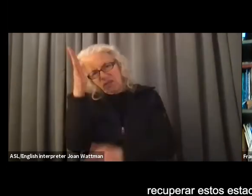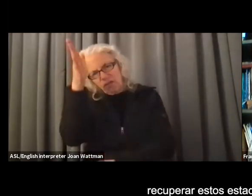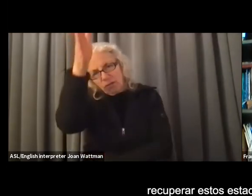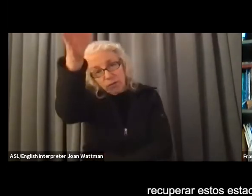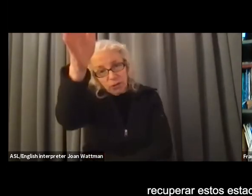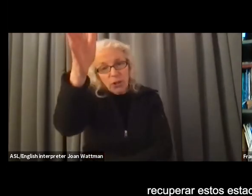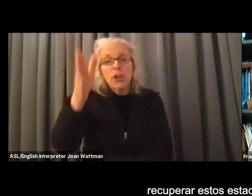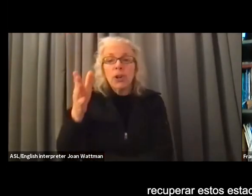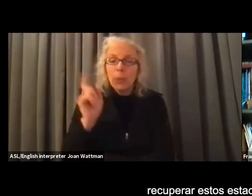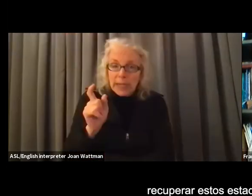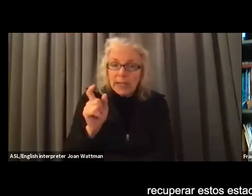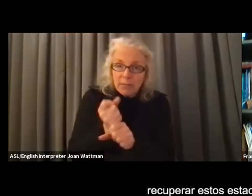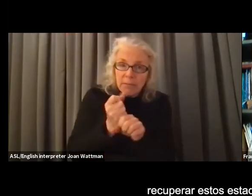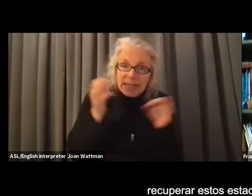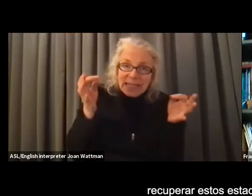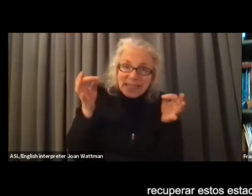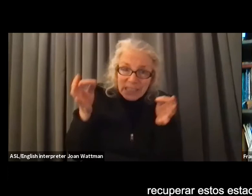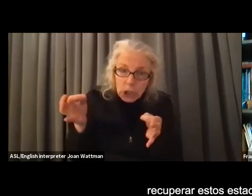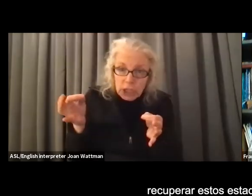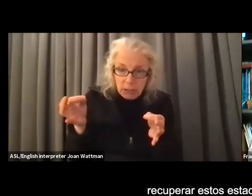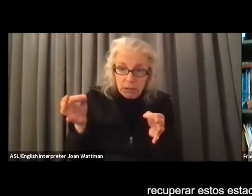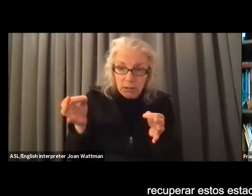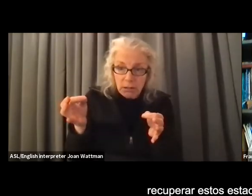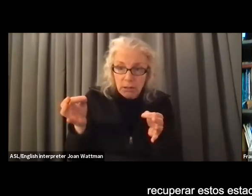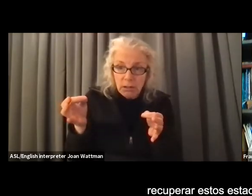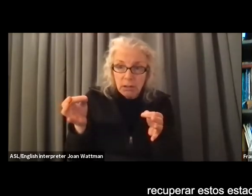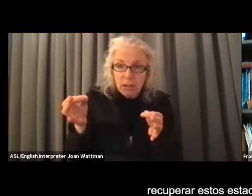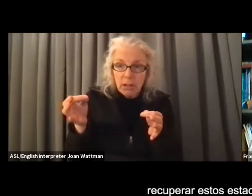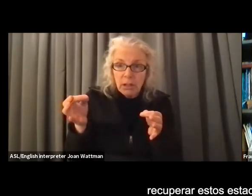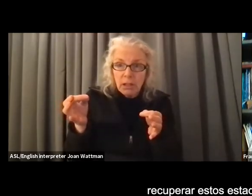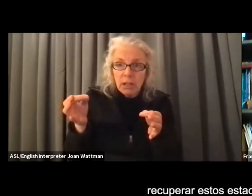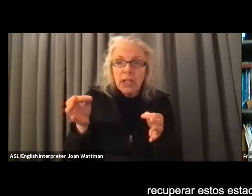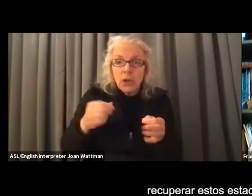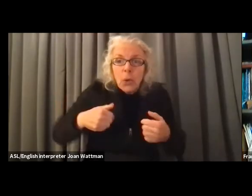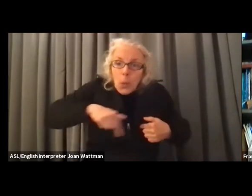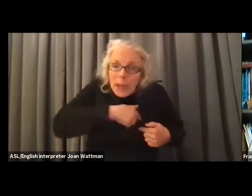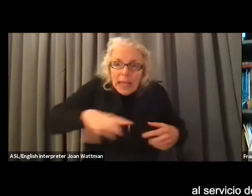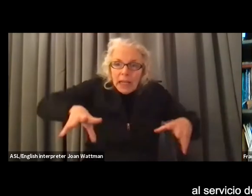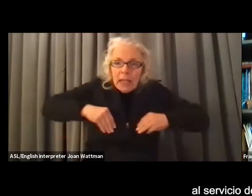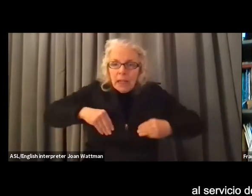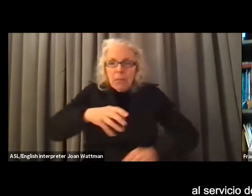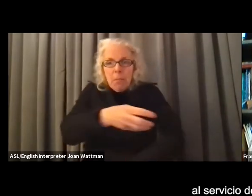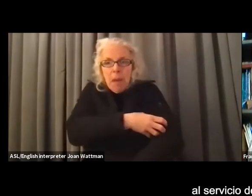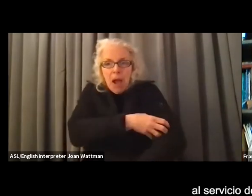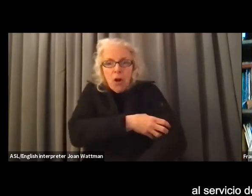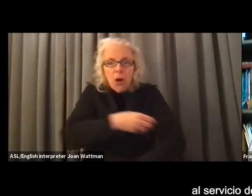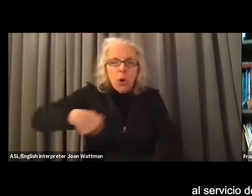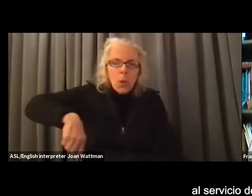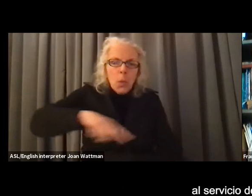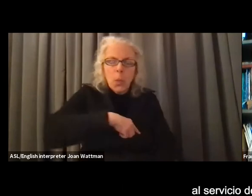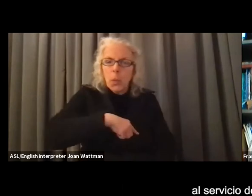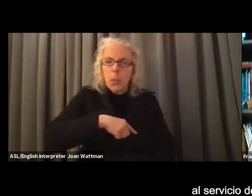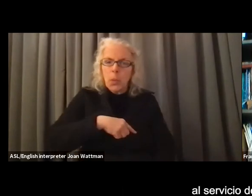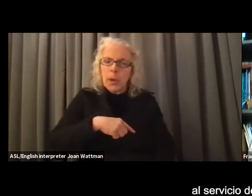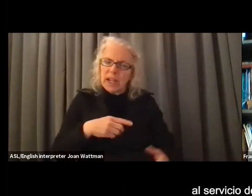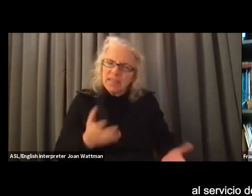de recuperar estos estados para ponerlos al servicio de la vida, para ponerlos al servicio de la paz, para